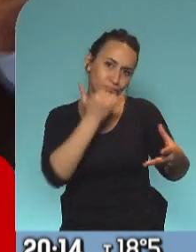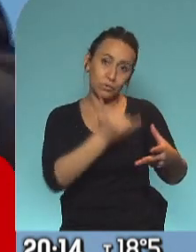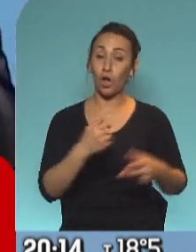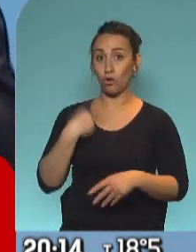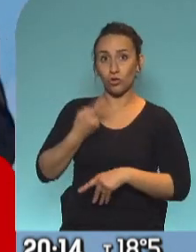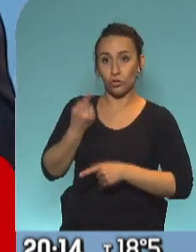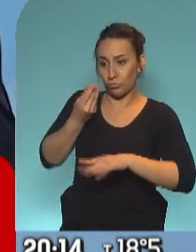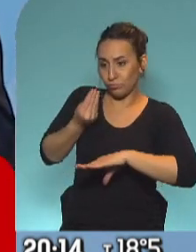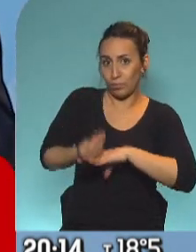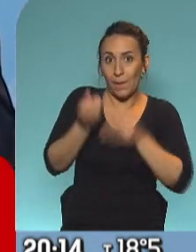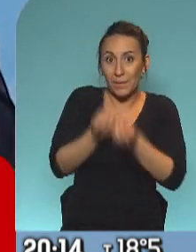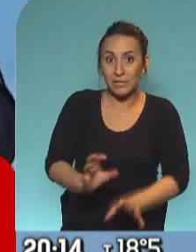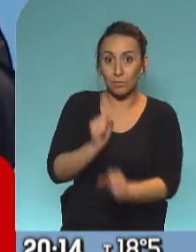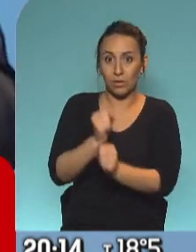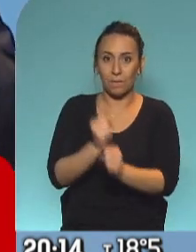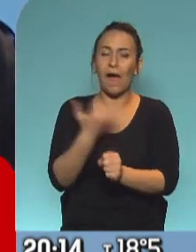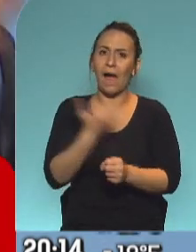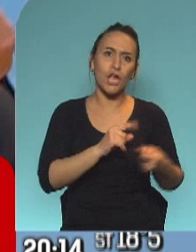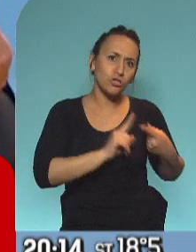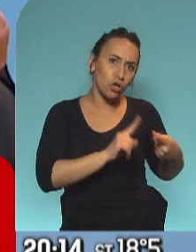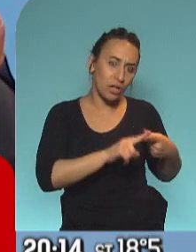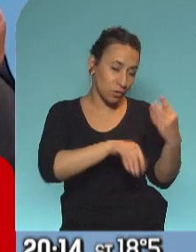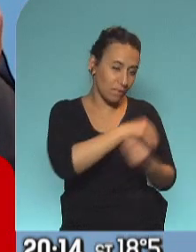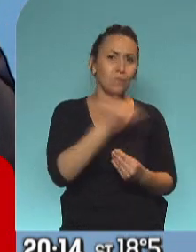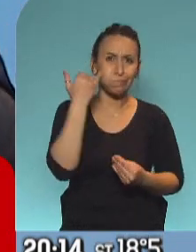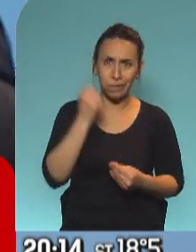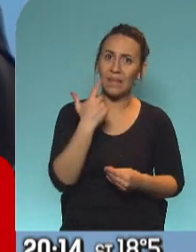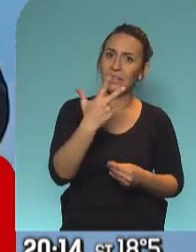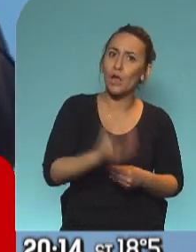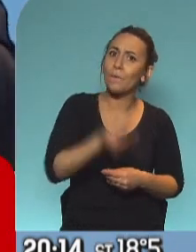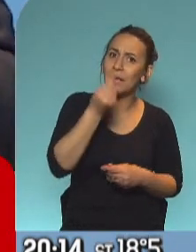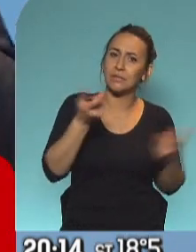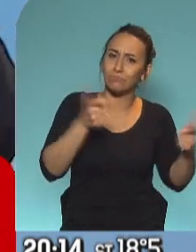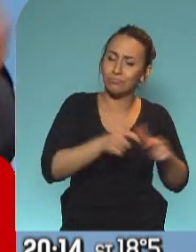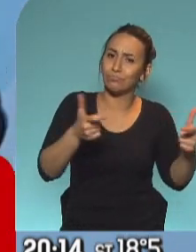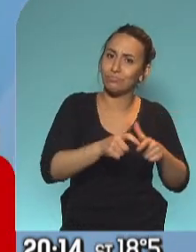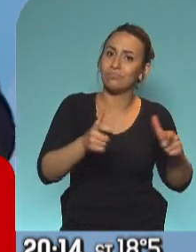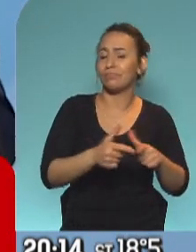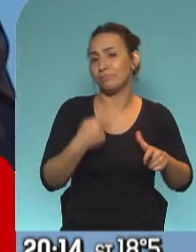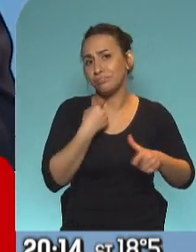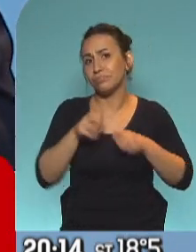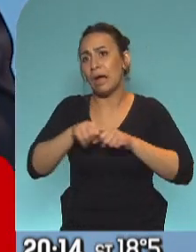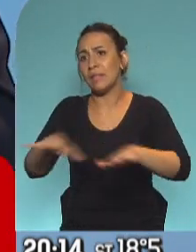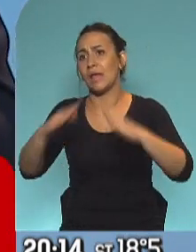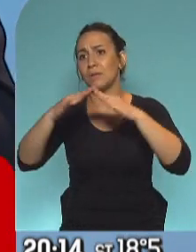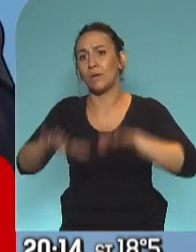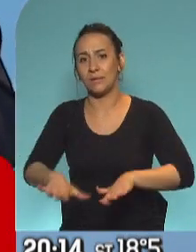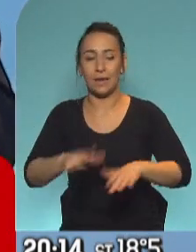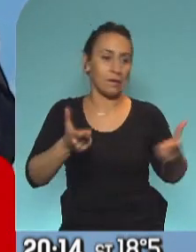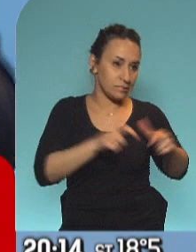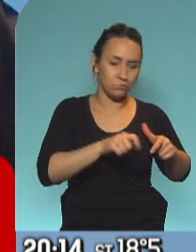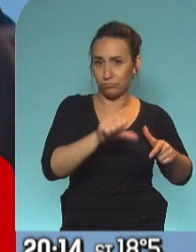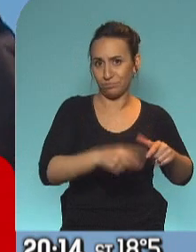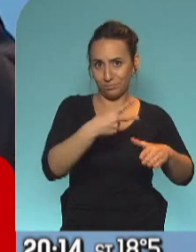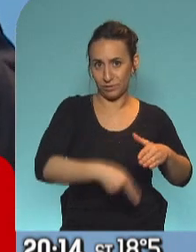de comunicación con los familiares. De hecho, nos reunimos 3 veces en forma presencial, después vino la pandemia y no pudimos seguir haciéndolo.